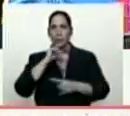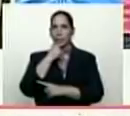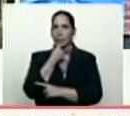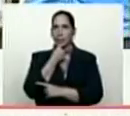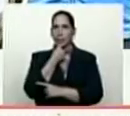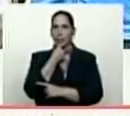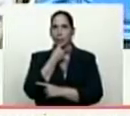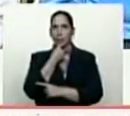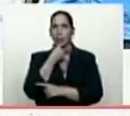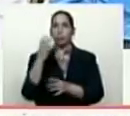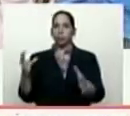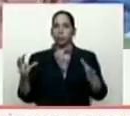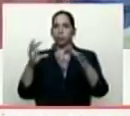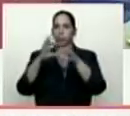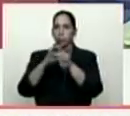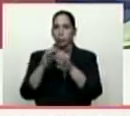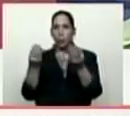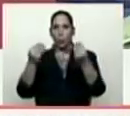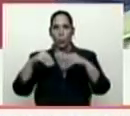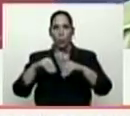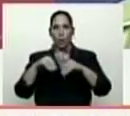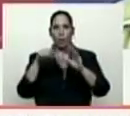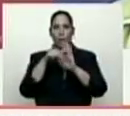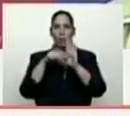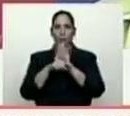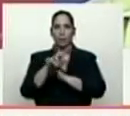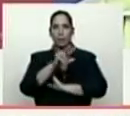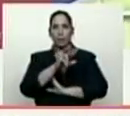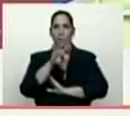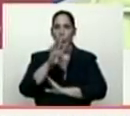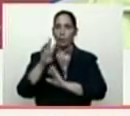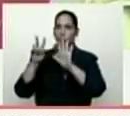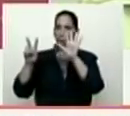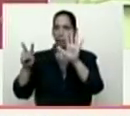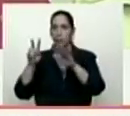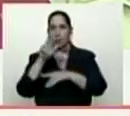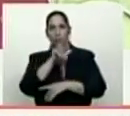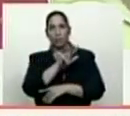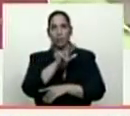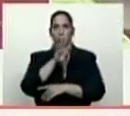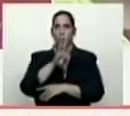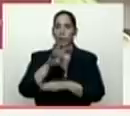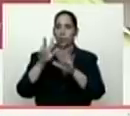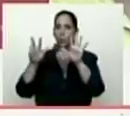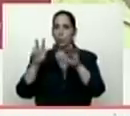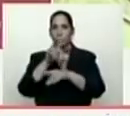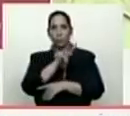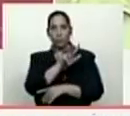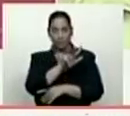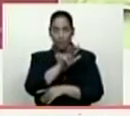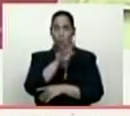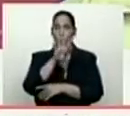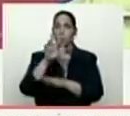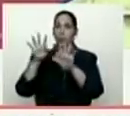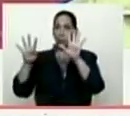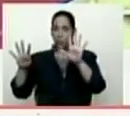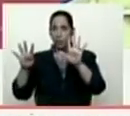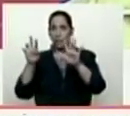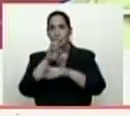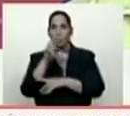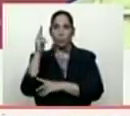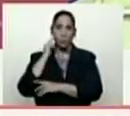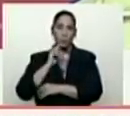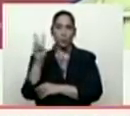de conformidad con lo previsto en los artículos 347, 348 y 349 de la Constitución de la República Bolivariana de